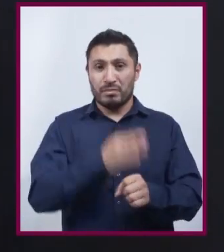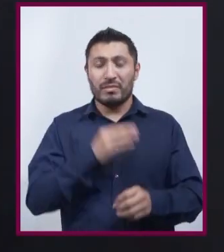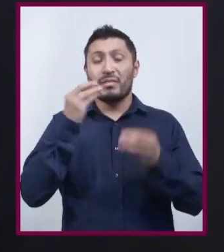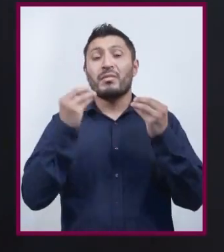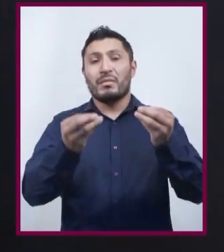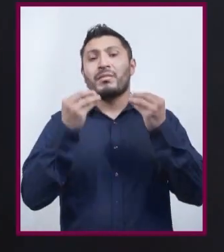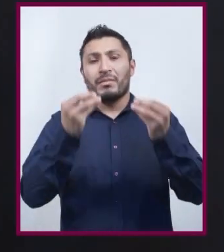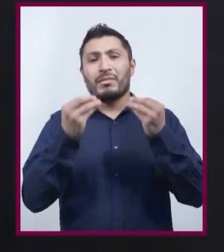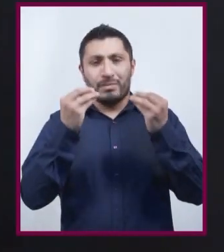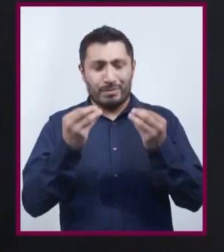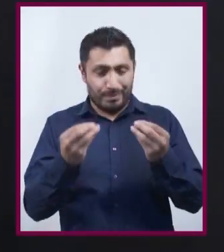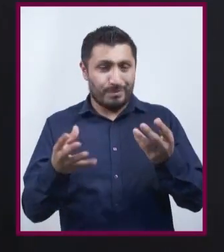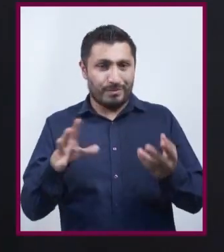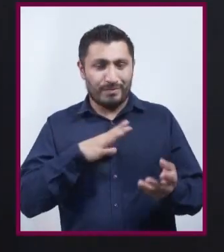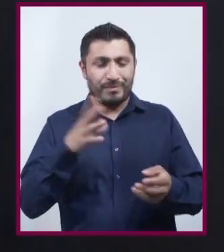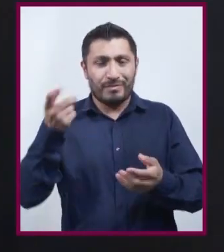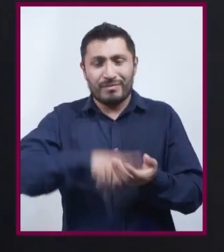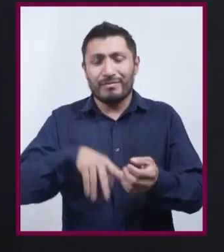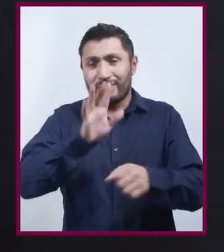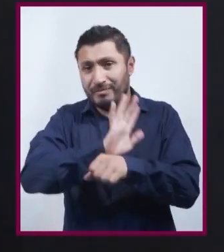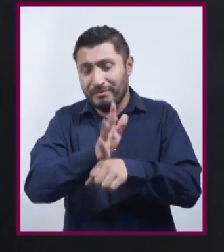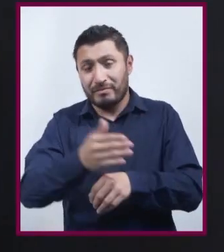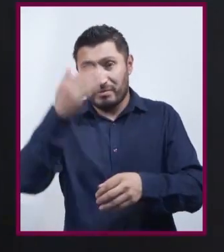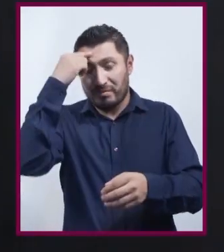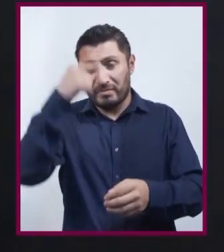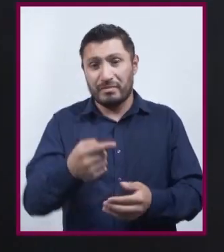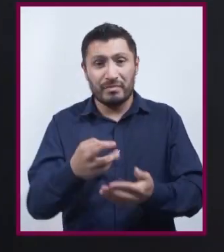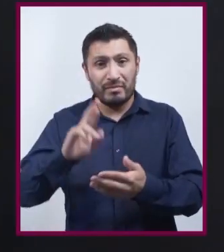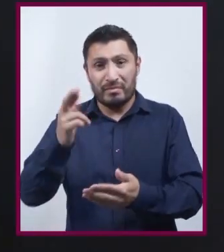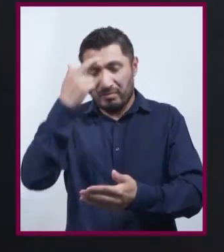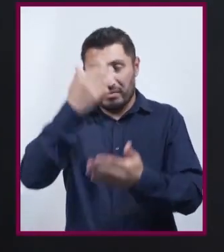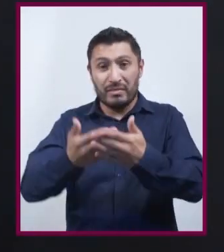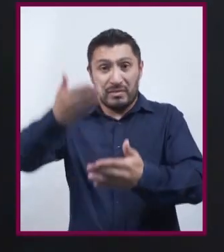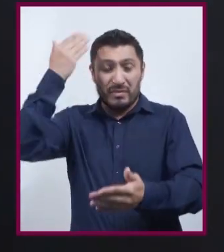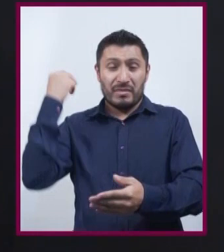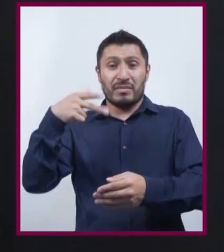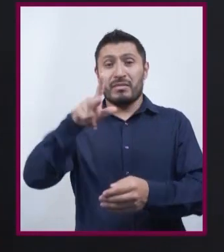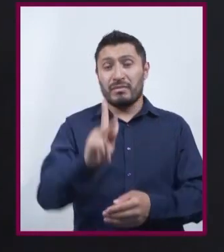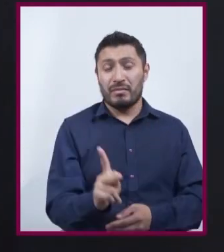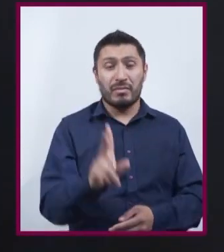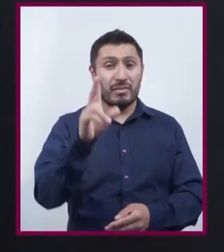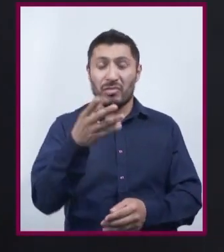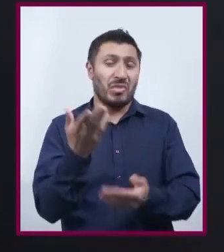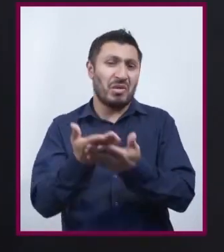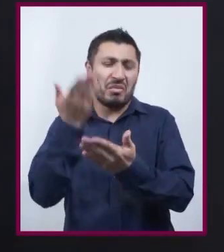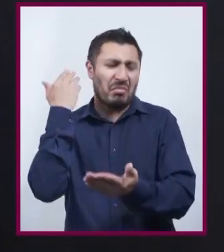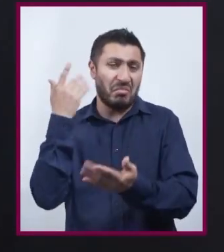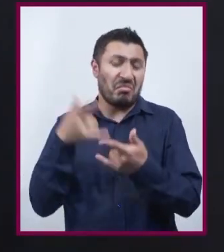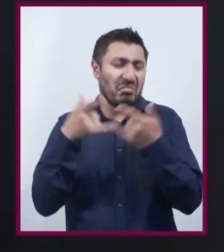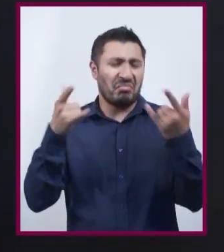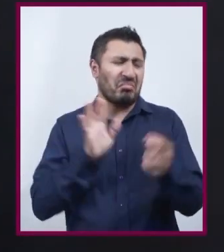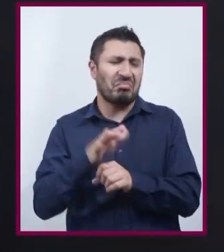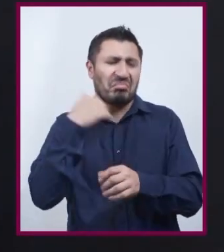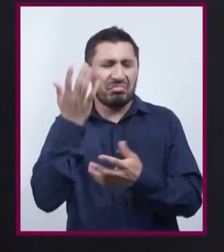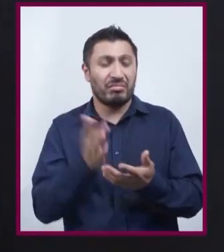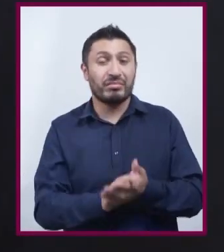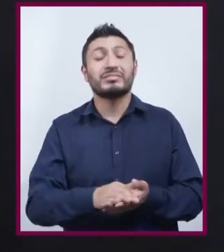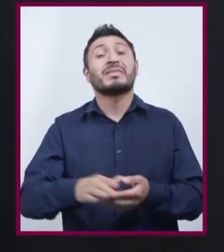fueron plenamente conscientes de la enorme potencialidad que tiene el cine para evocar el pasado. Pero no un pasado